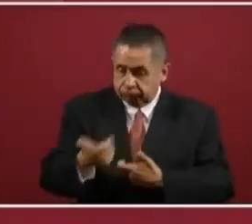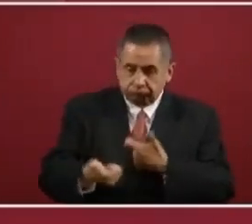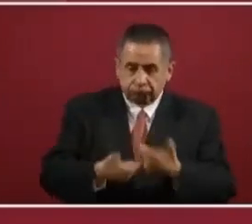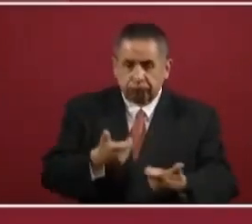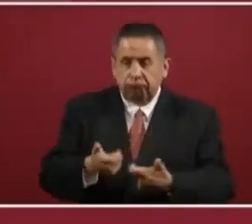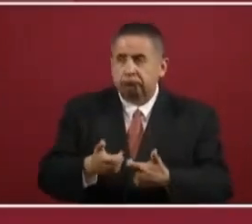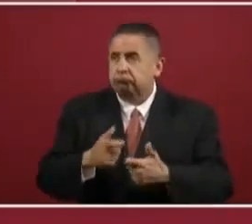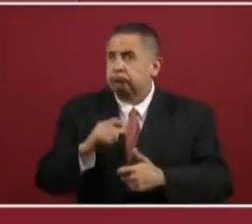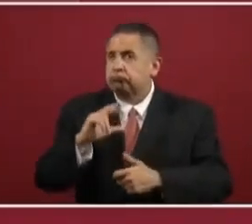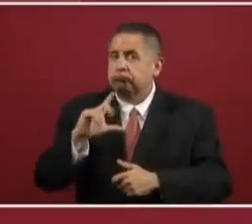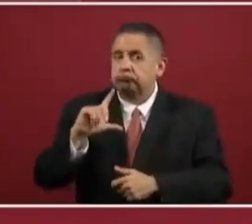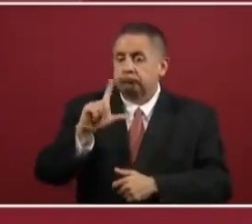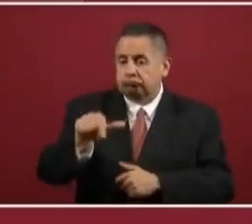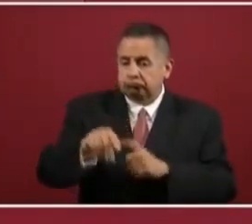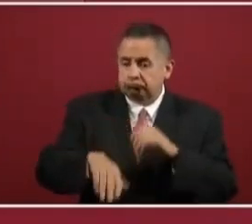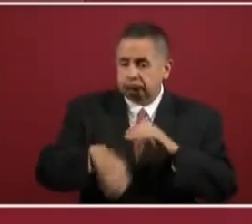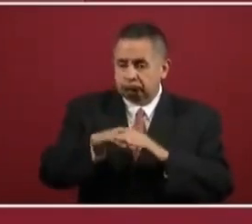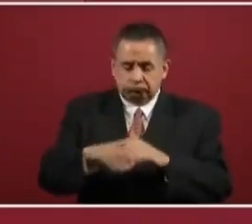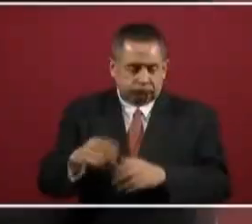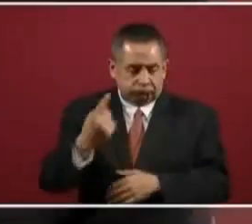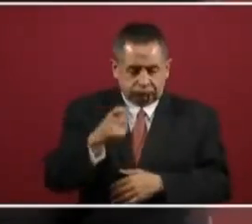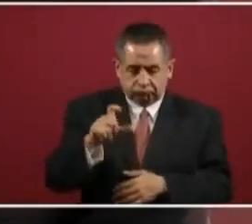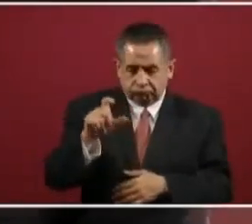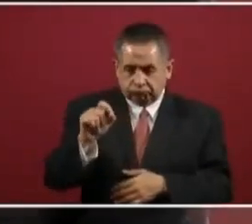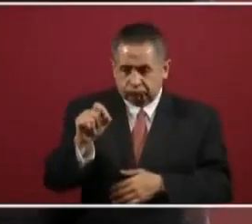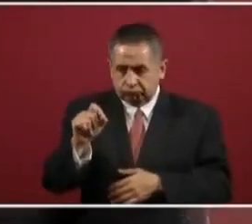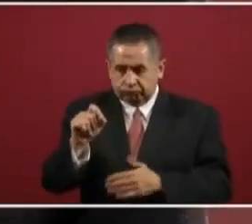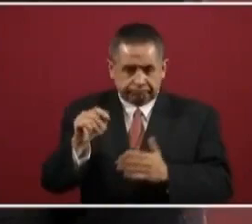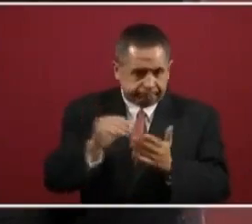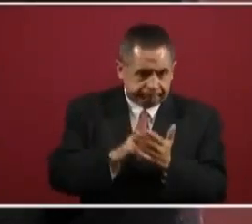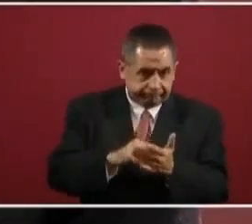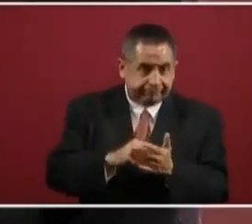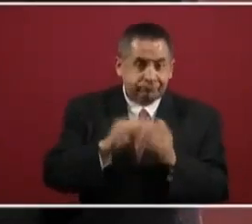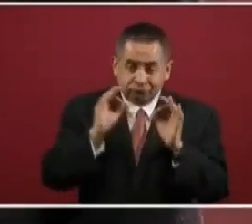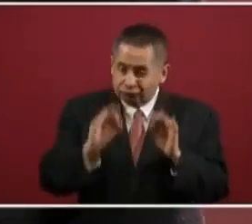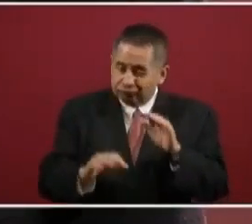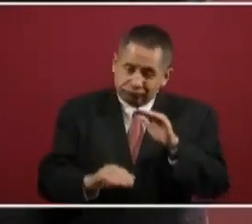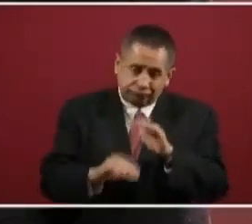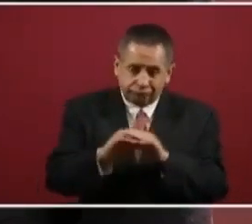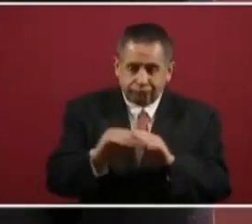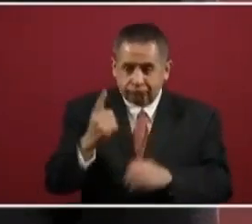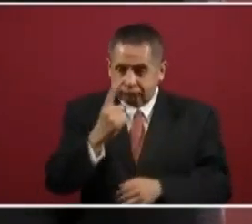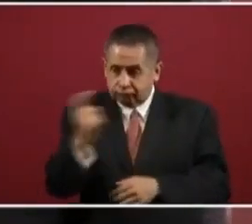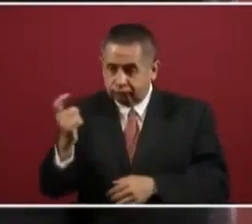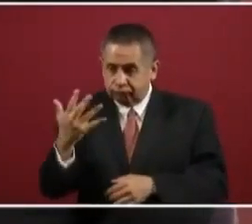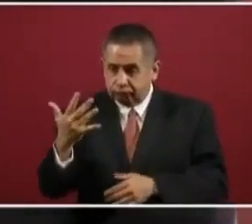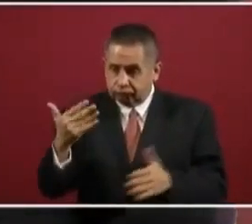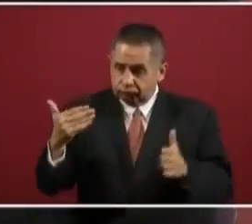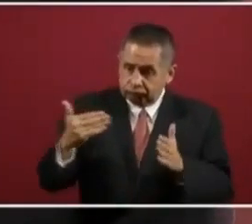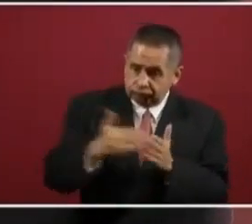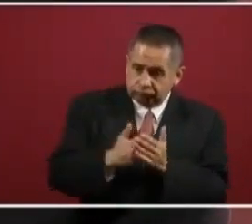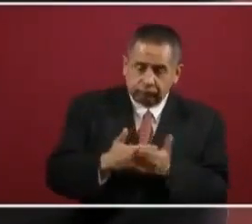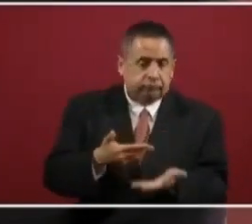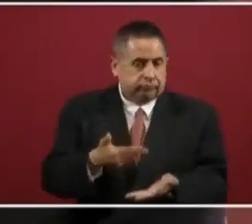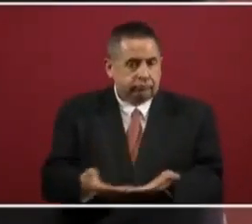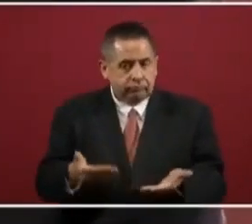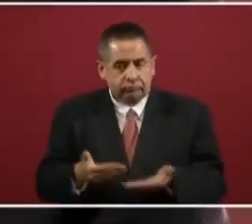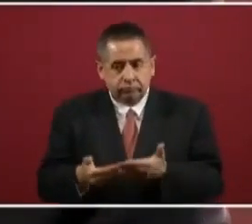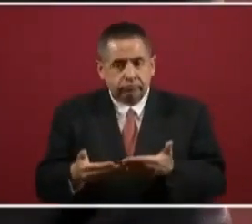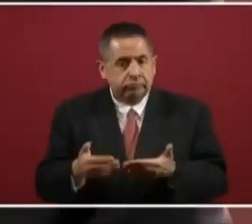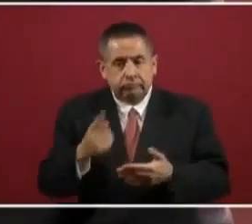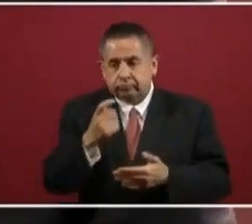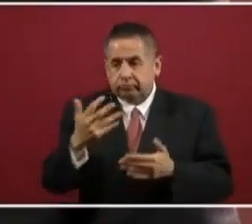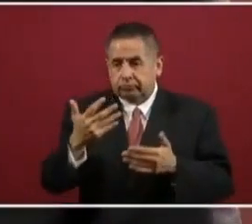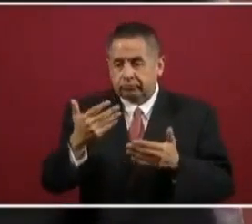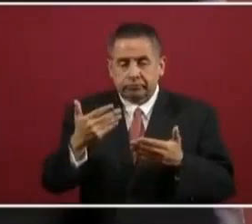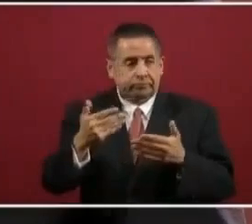llegar a ser de 120 a0000 elementos porque ahora son 150